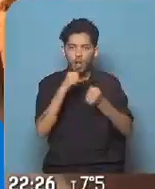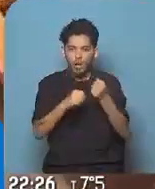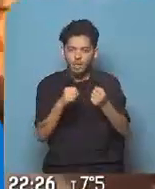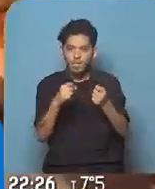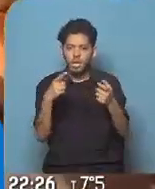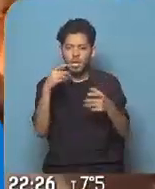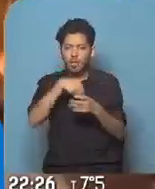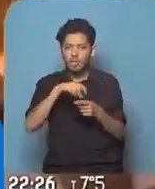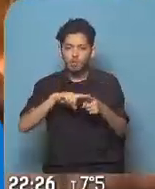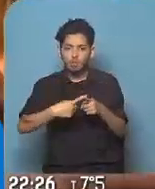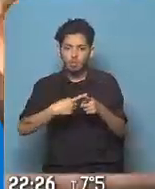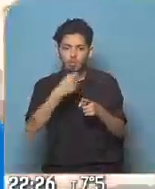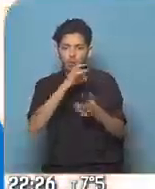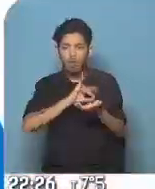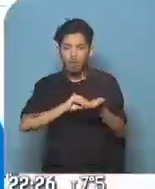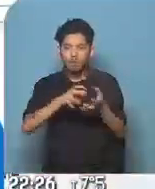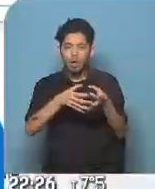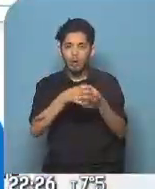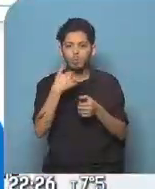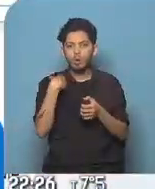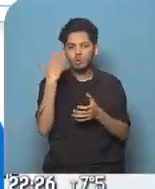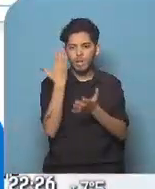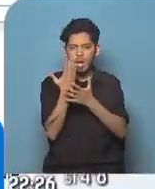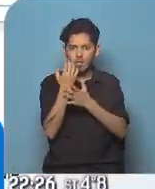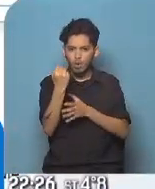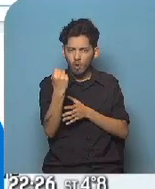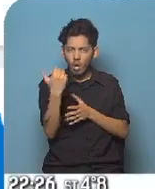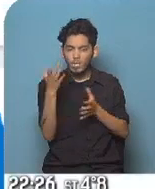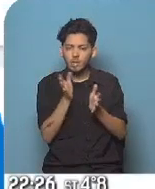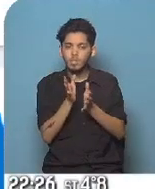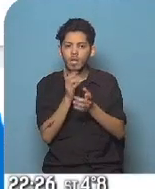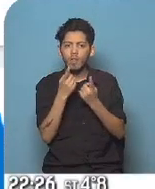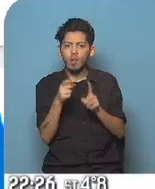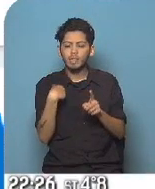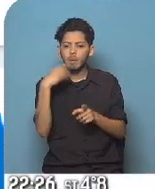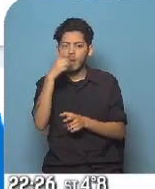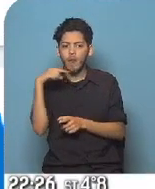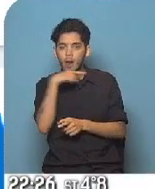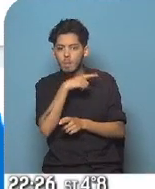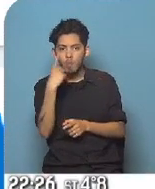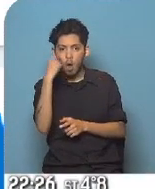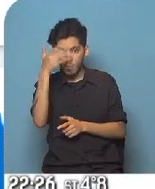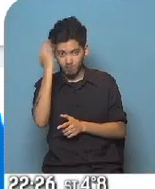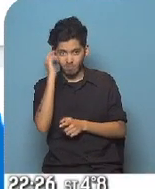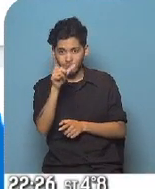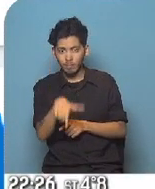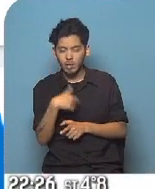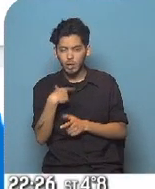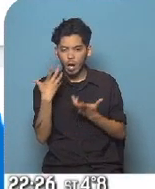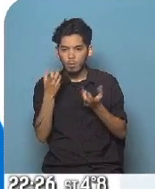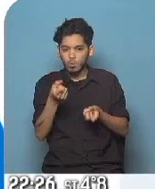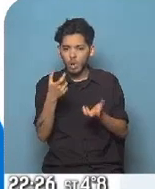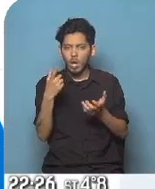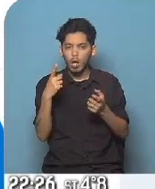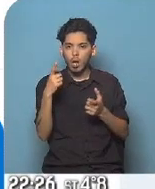desde la política. El diputado del partido de ultraderecha Alternativa para Alemania, Markus Frontmayer, instó a los ciudadanos a